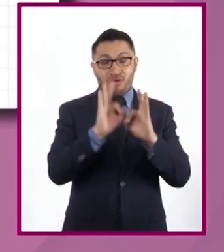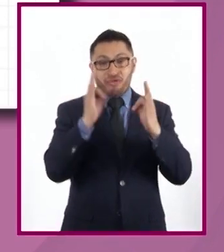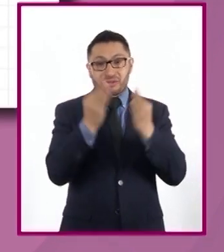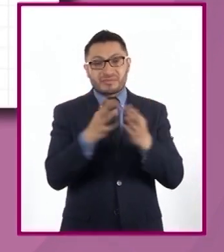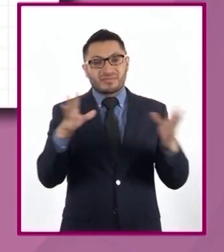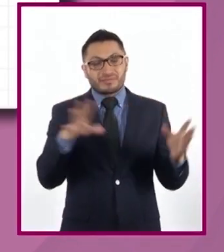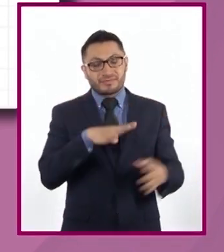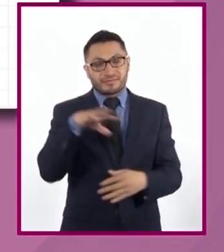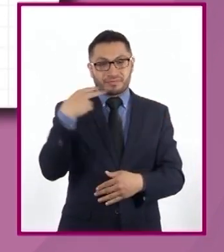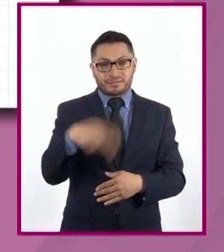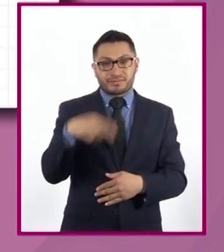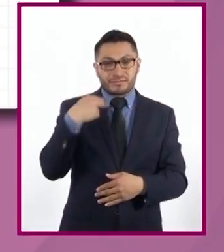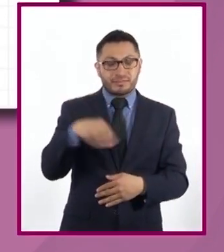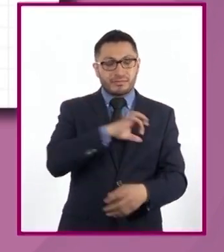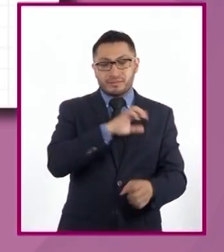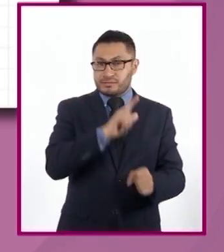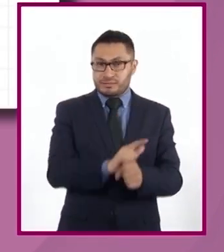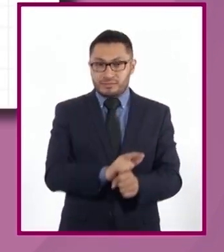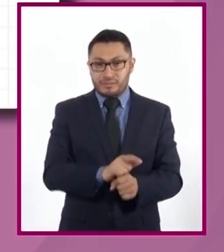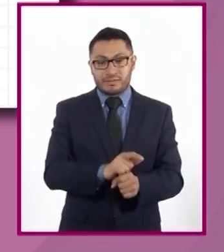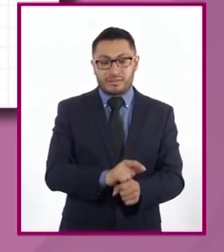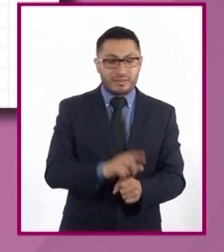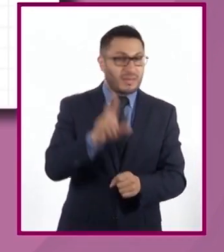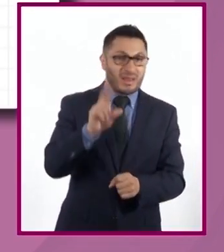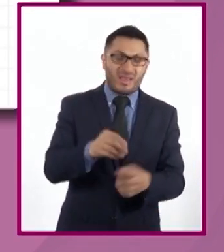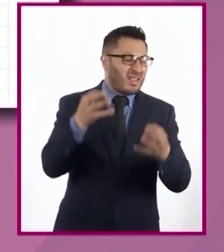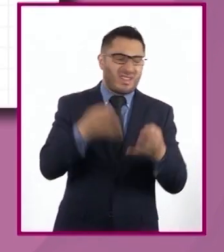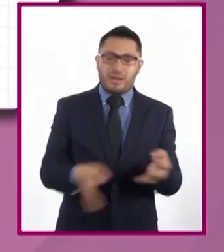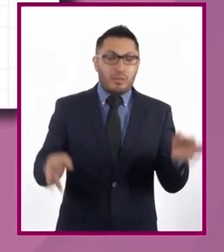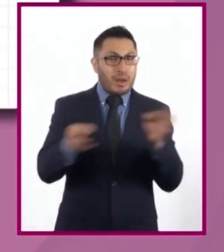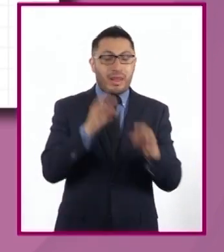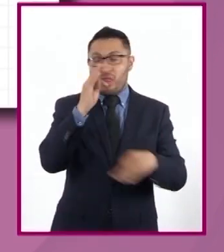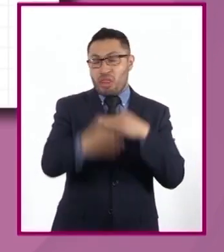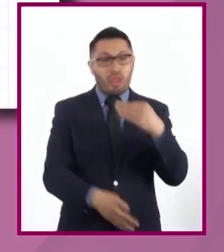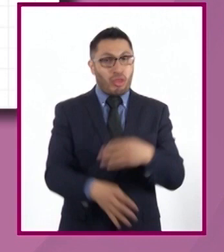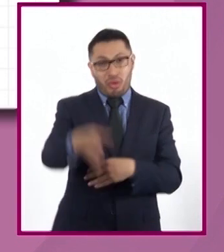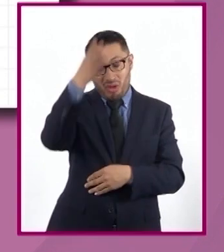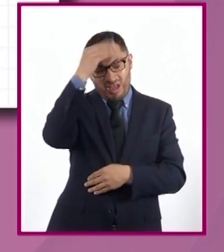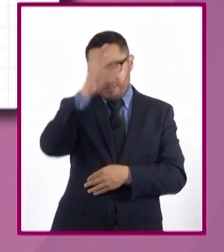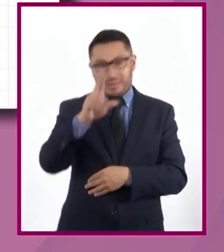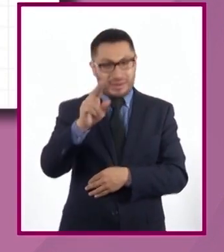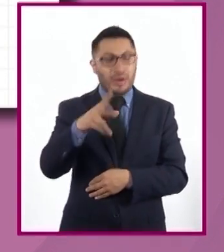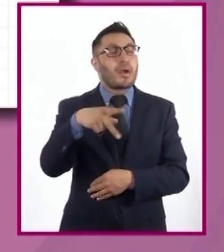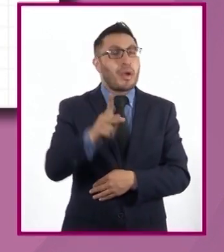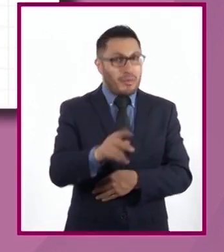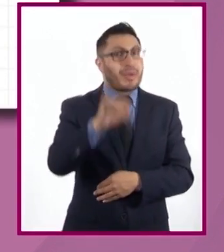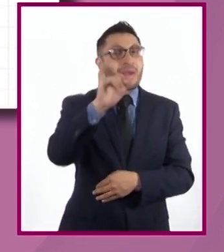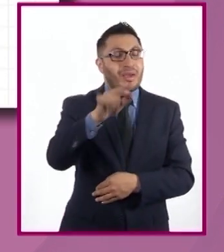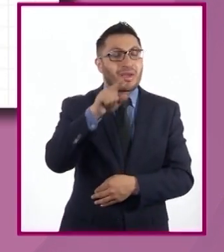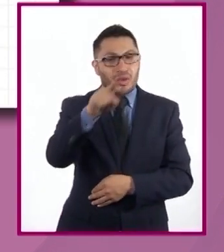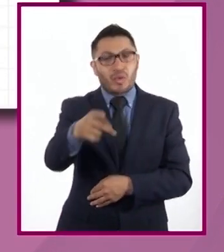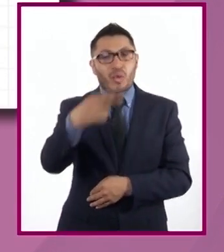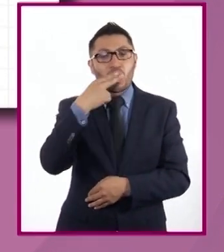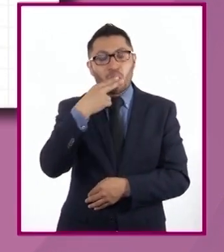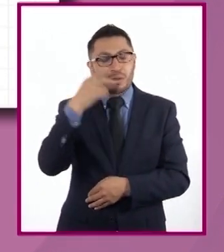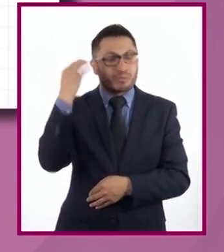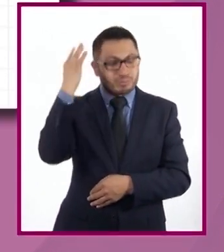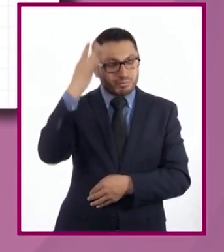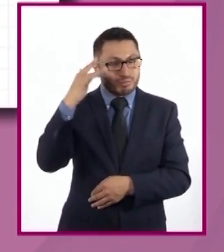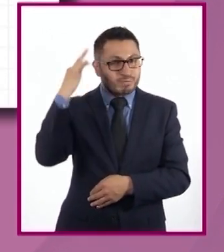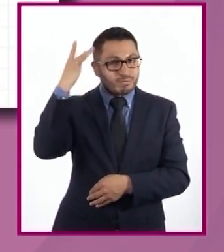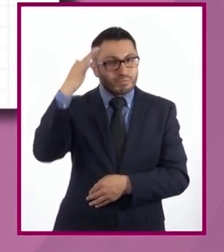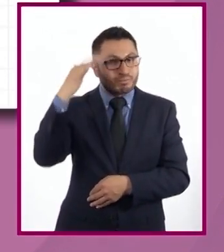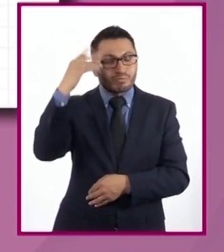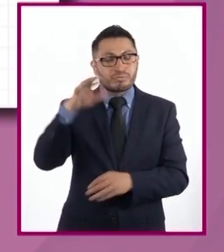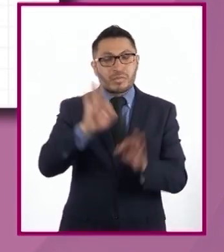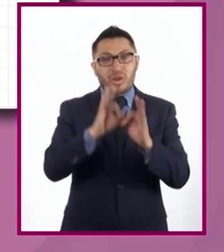tienen nombres especiales. No es importante que te los aprendas de memoria, pero sí que los puedas usar para analizar figuras